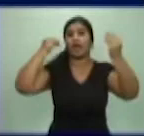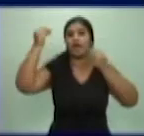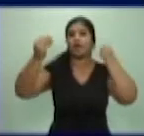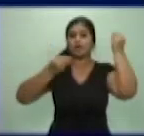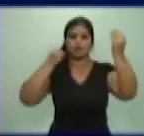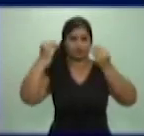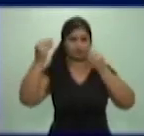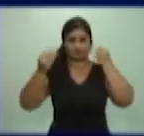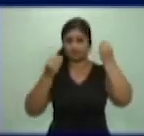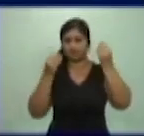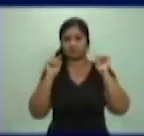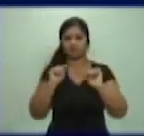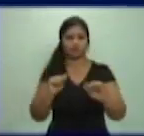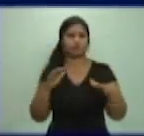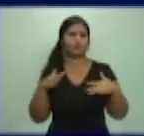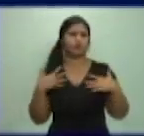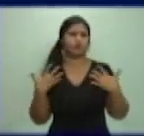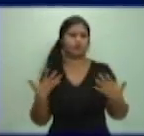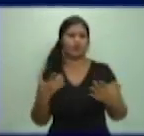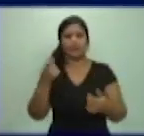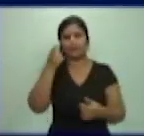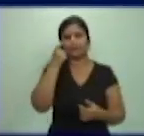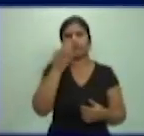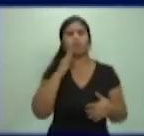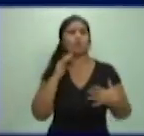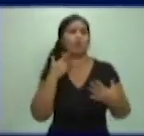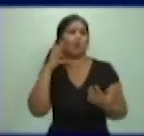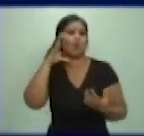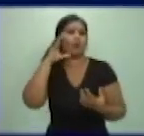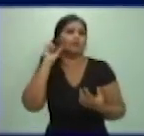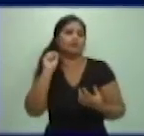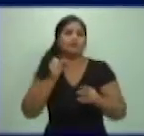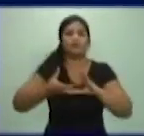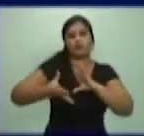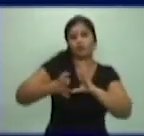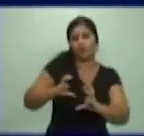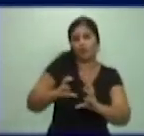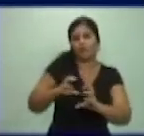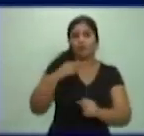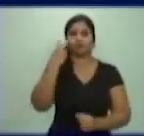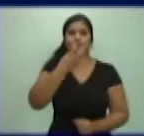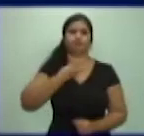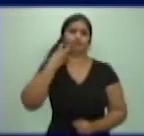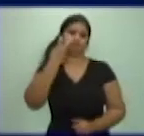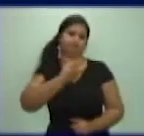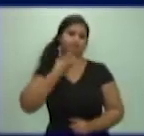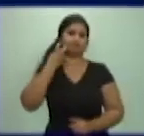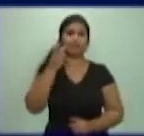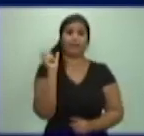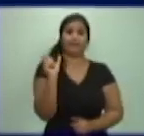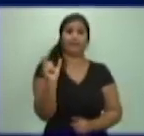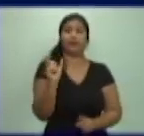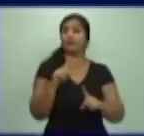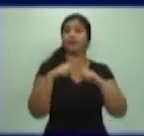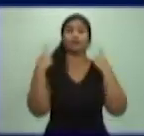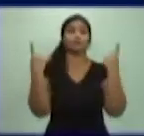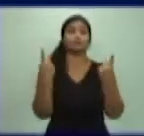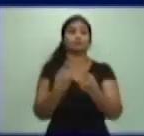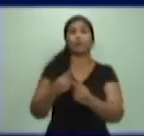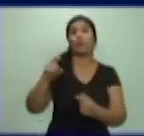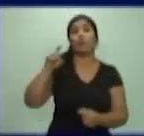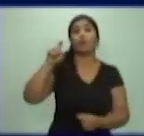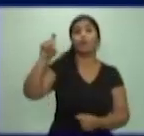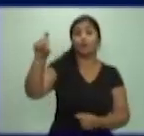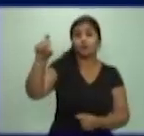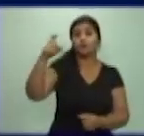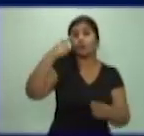análisis, donde se mide la gramática, el léxico y por último, y no menos